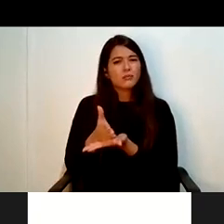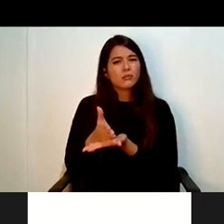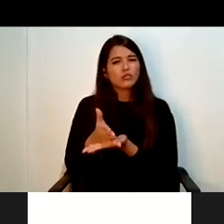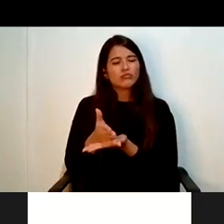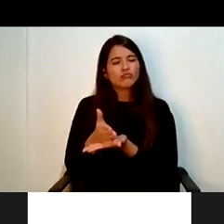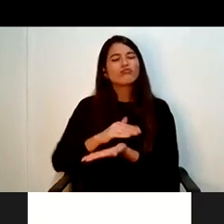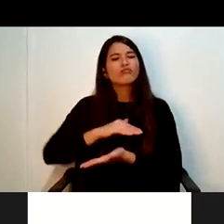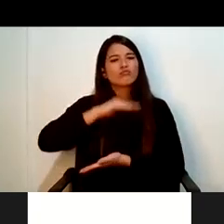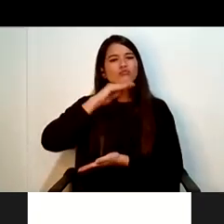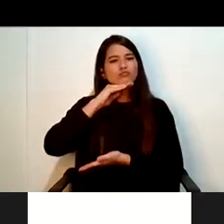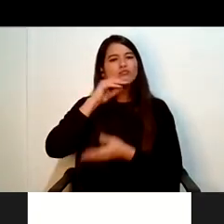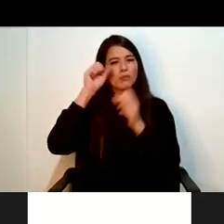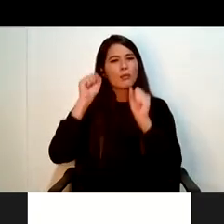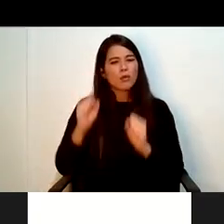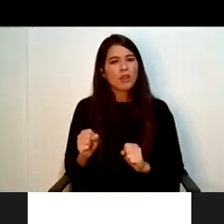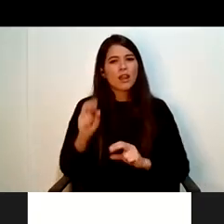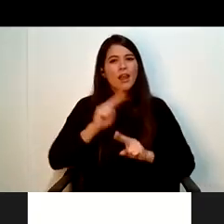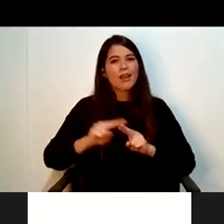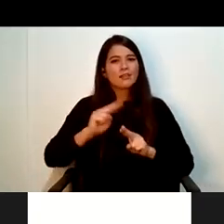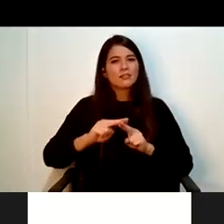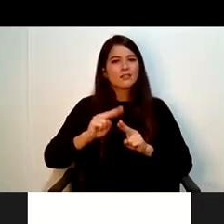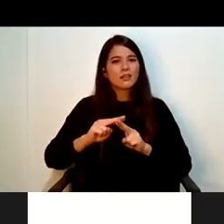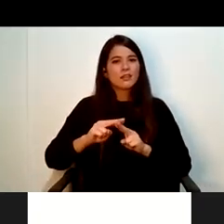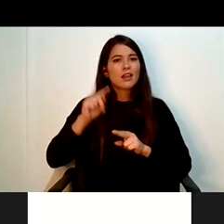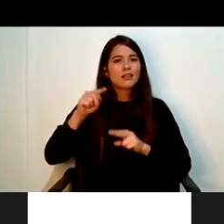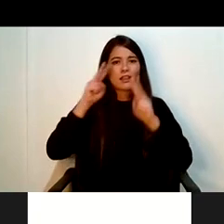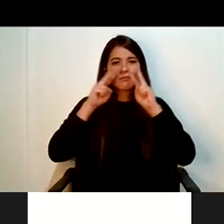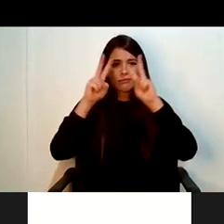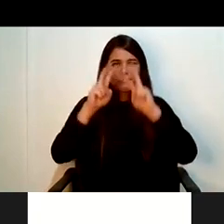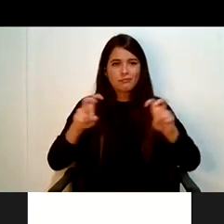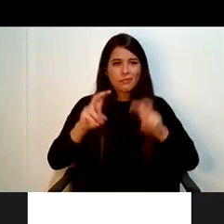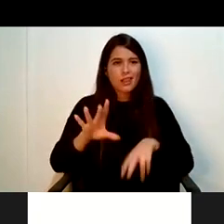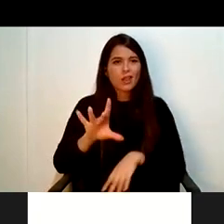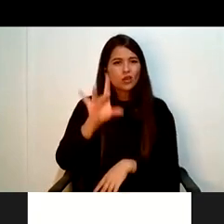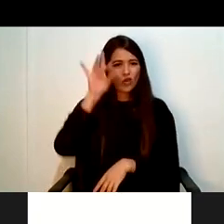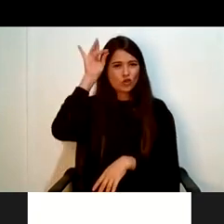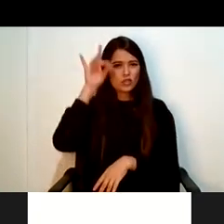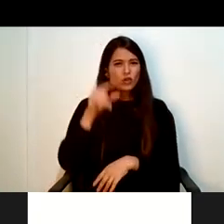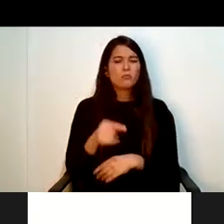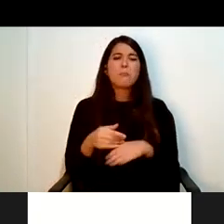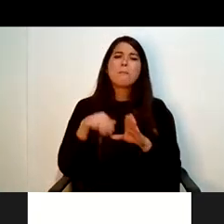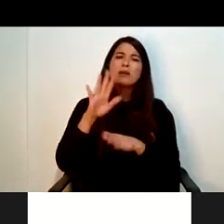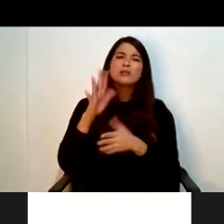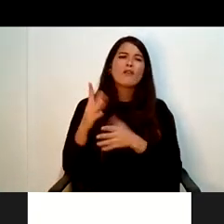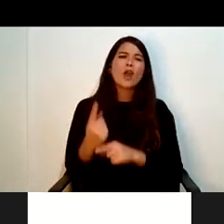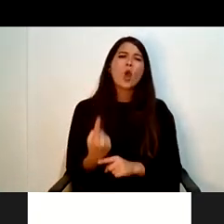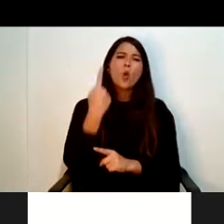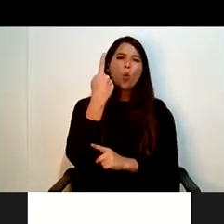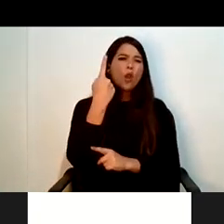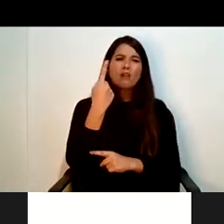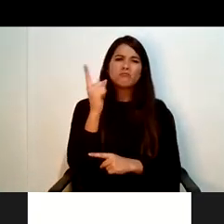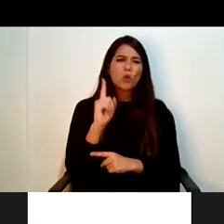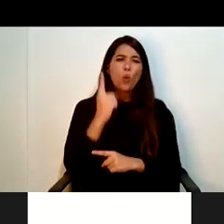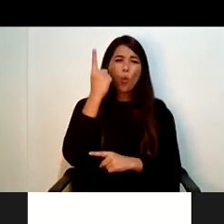bastar para poder hacer este diagnóstico. Lo más probable es que no sea en una sesión, sino que en muchas,